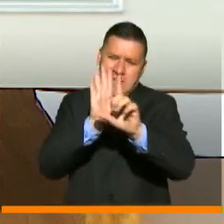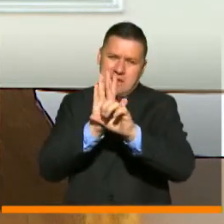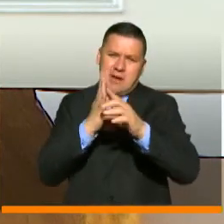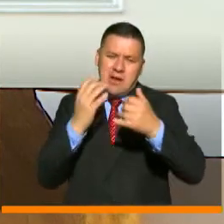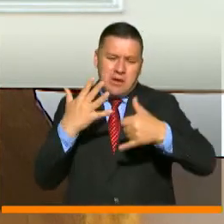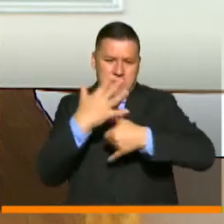todos los territorios